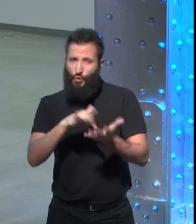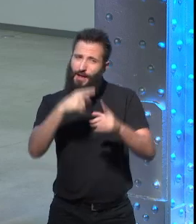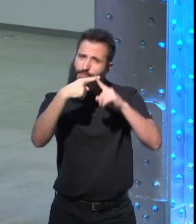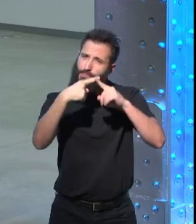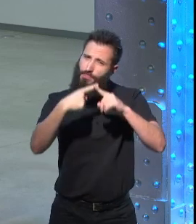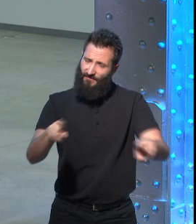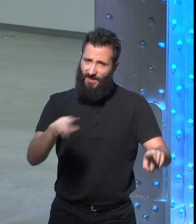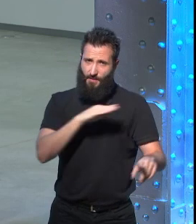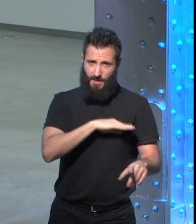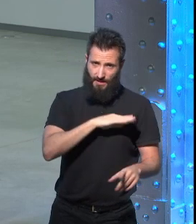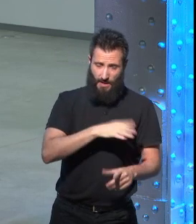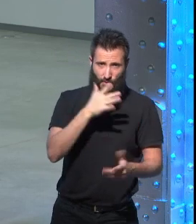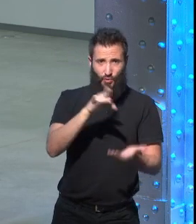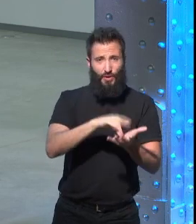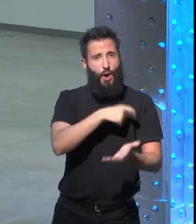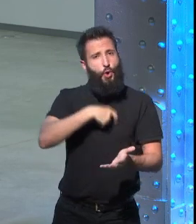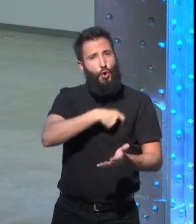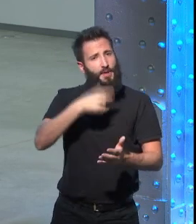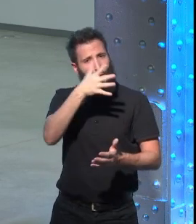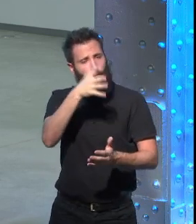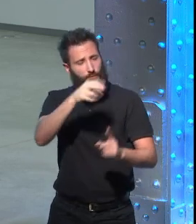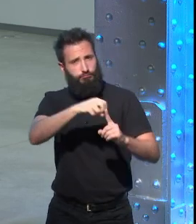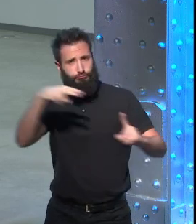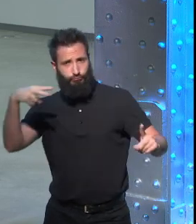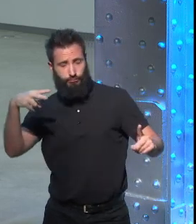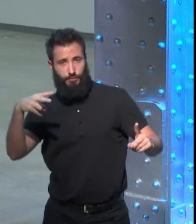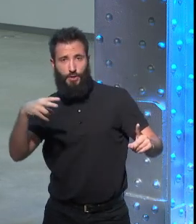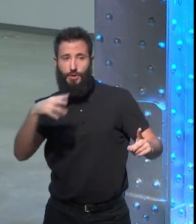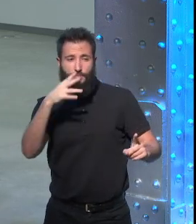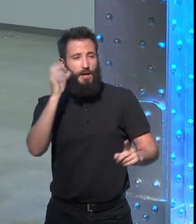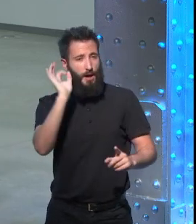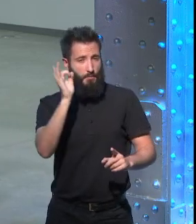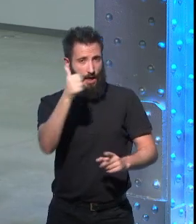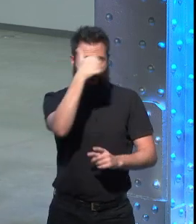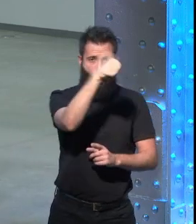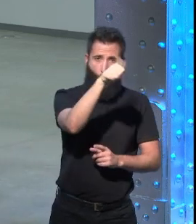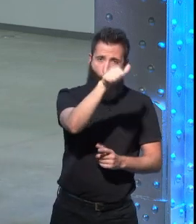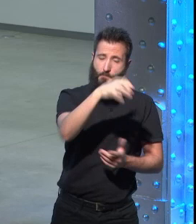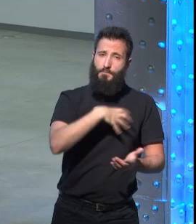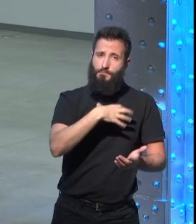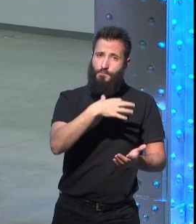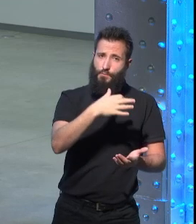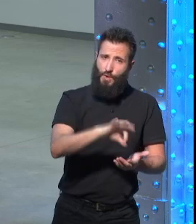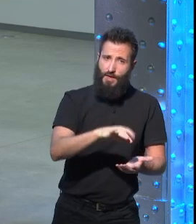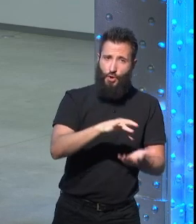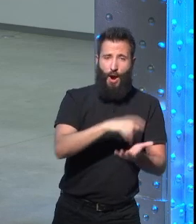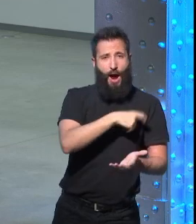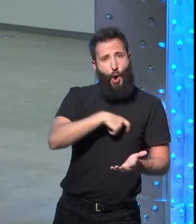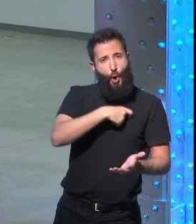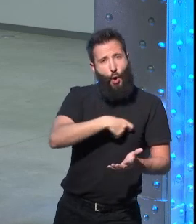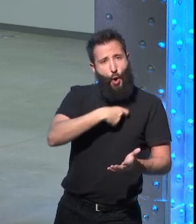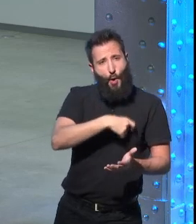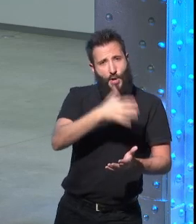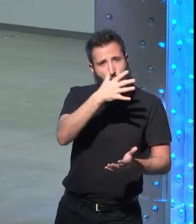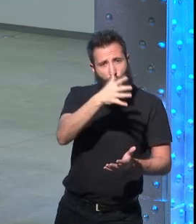diferencia desde el punto de vista de la comisión delictiva. Es verdad que los hombres son más propensos a la comisión